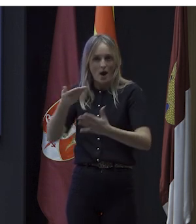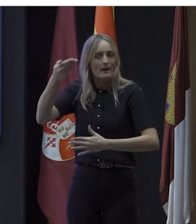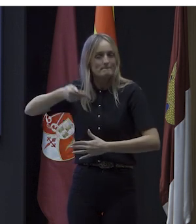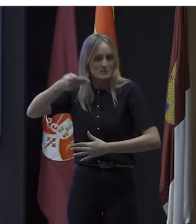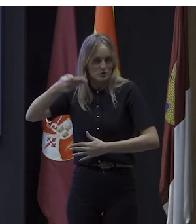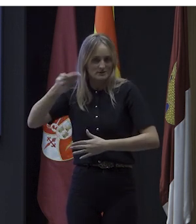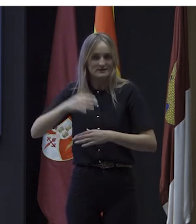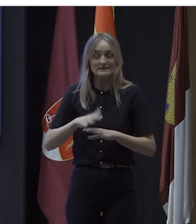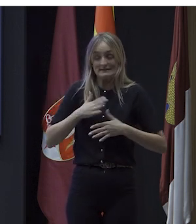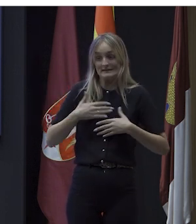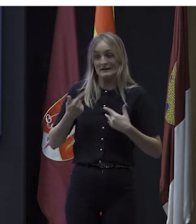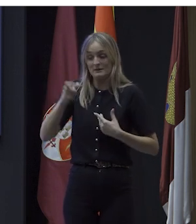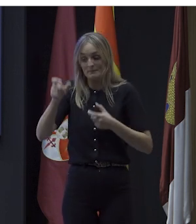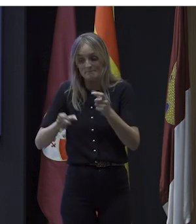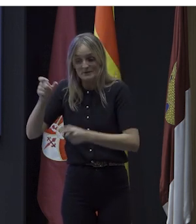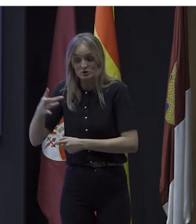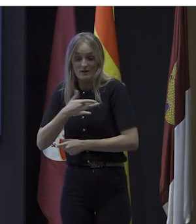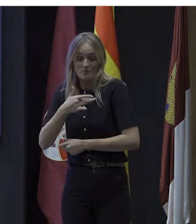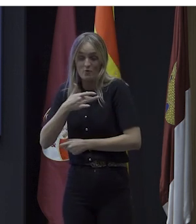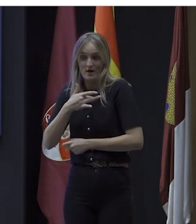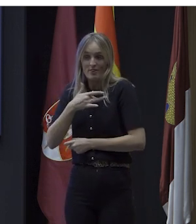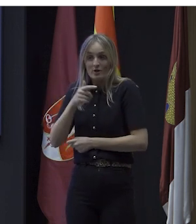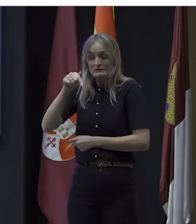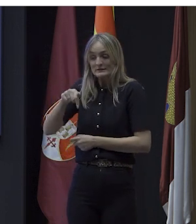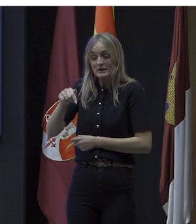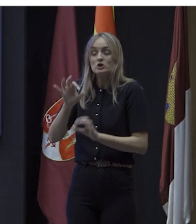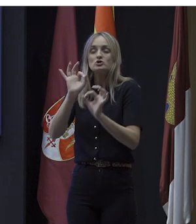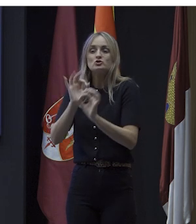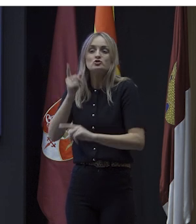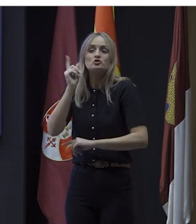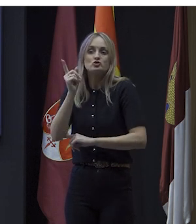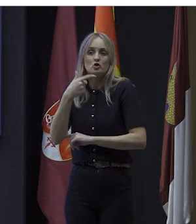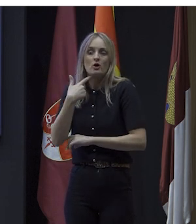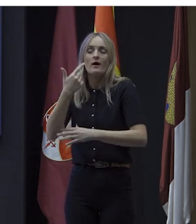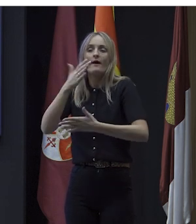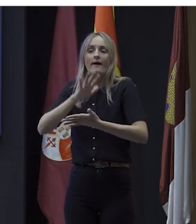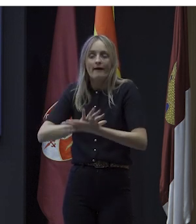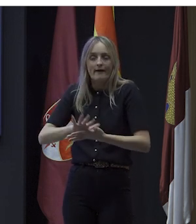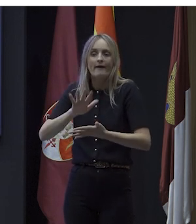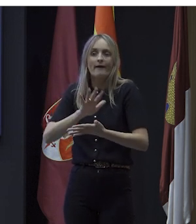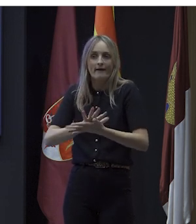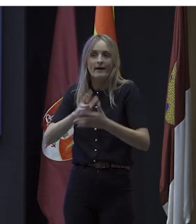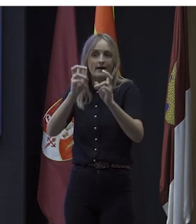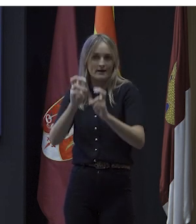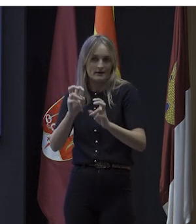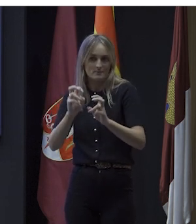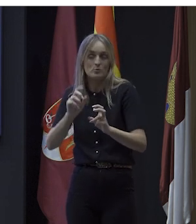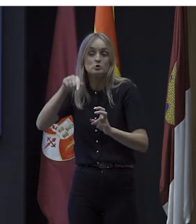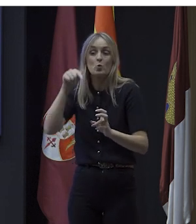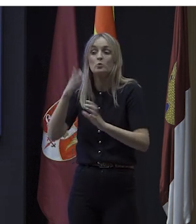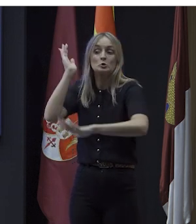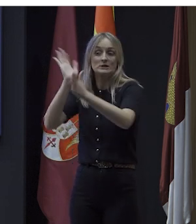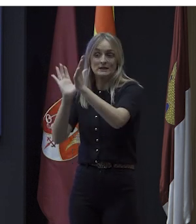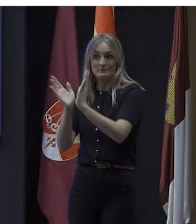pacientes coronarios, que hasta entonces solo podías ofrecerles reposo, podían tener un tratamiento con el cual pudieran por lo menos minimizar